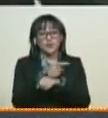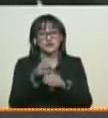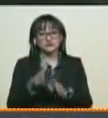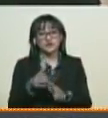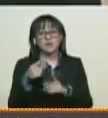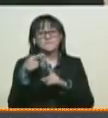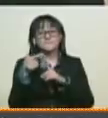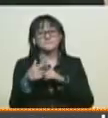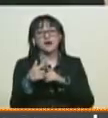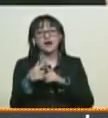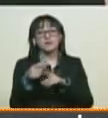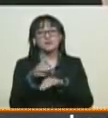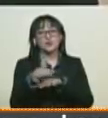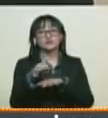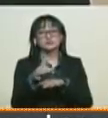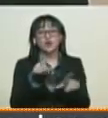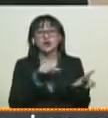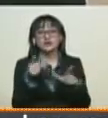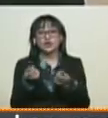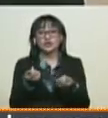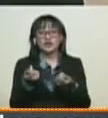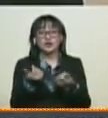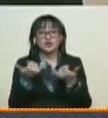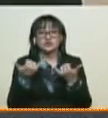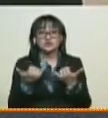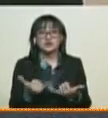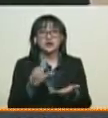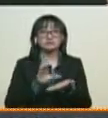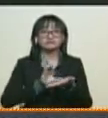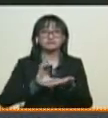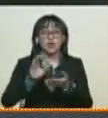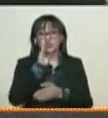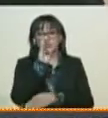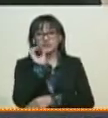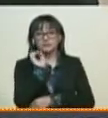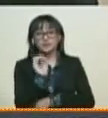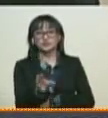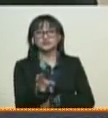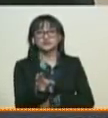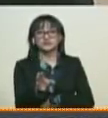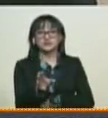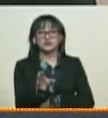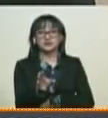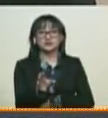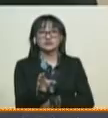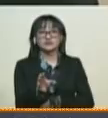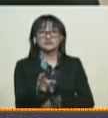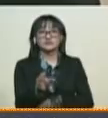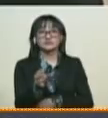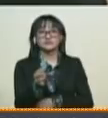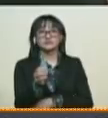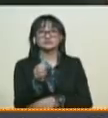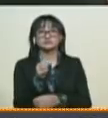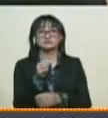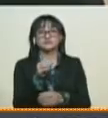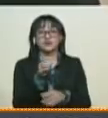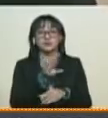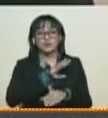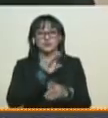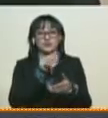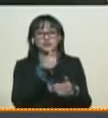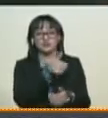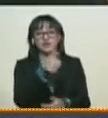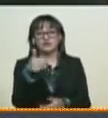los municipios. Ya el dinero en este momento está siendo depositado en las cuentas de las gobernaciones y